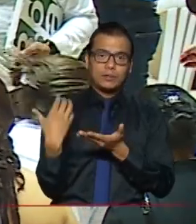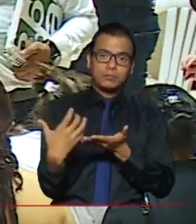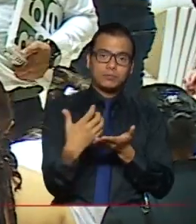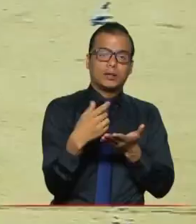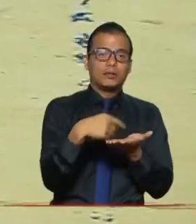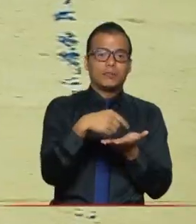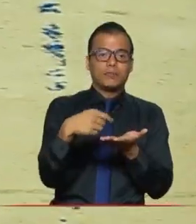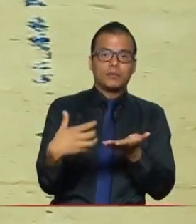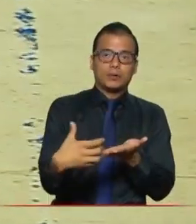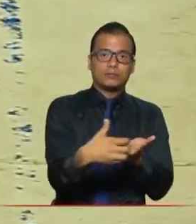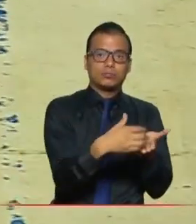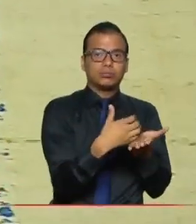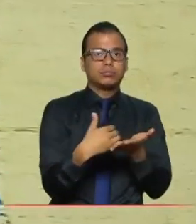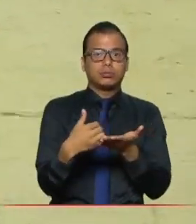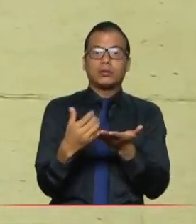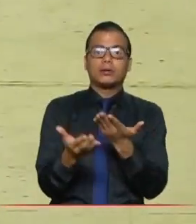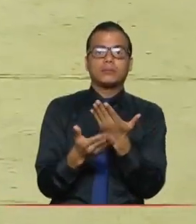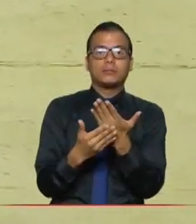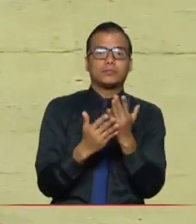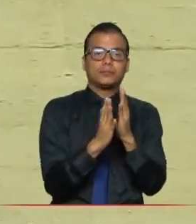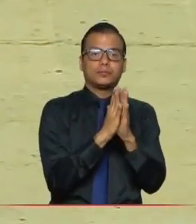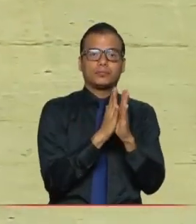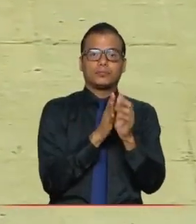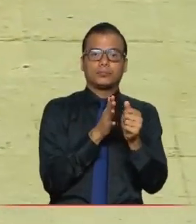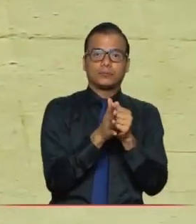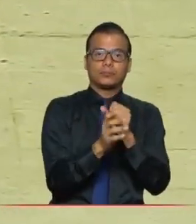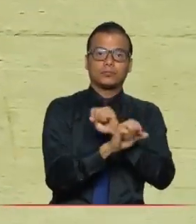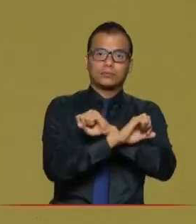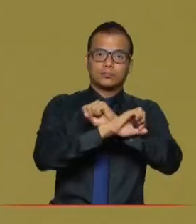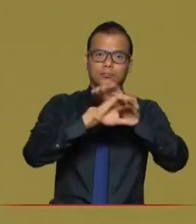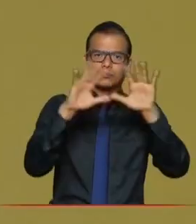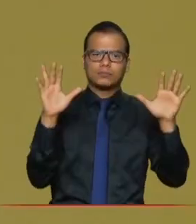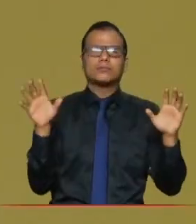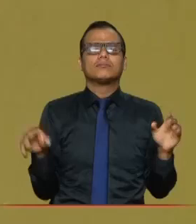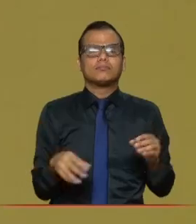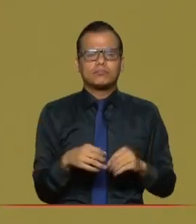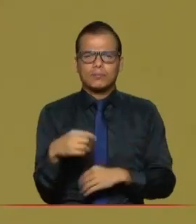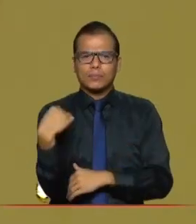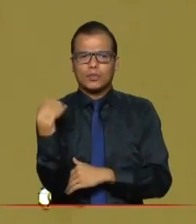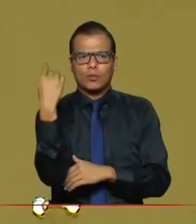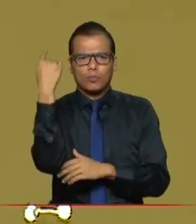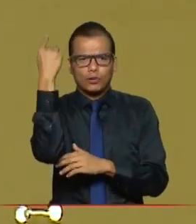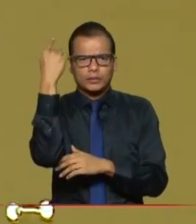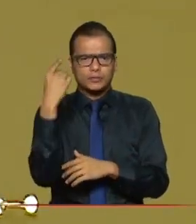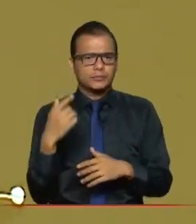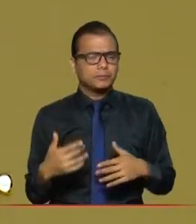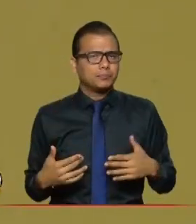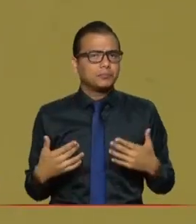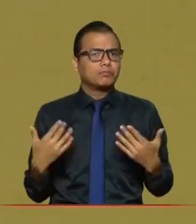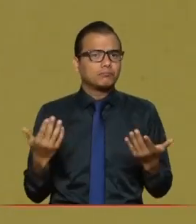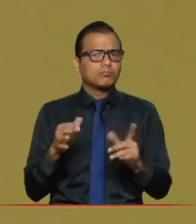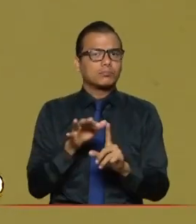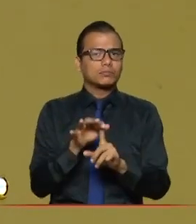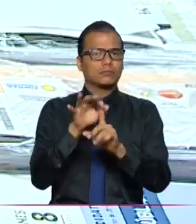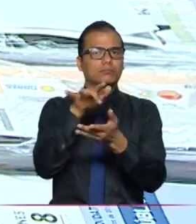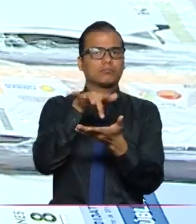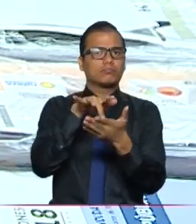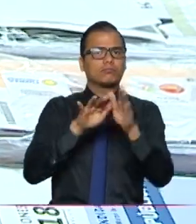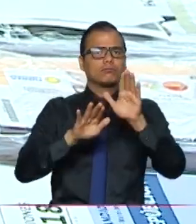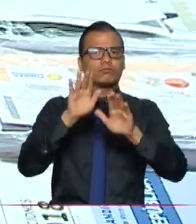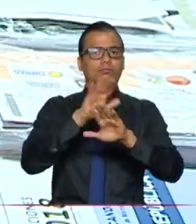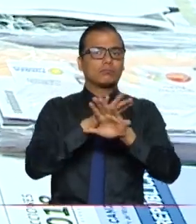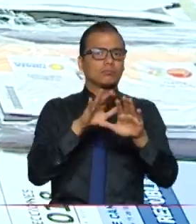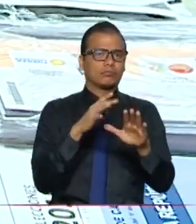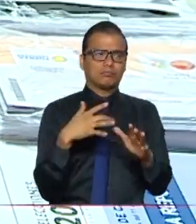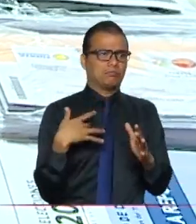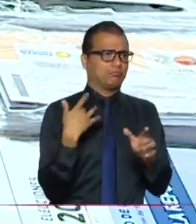el tercer aspecto tiene que ver con la participación alternativa en política a través de grupos significativos de ciudadanos, es decir, quien no se